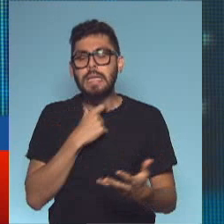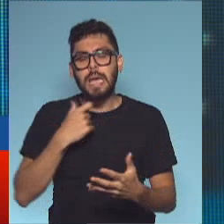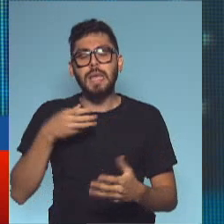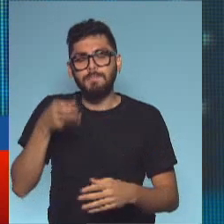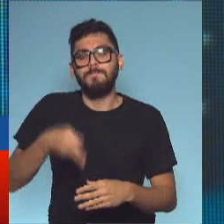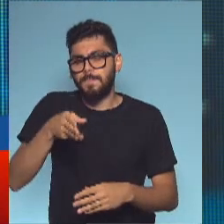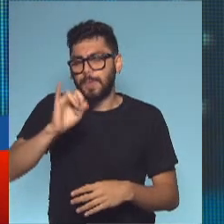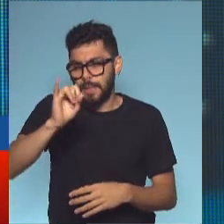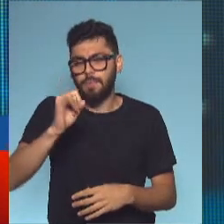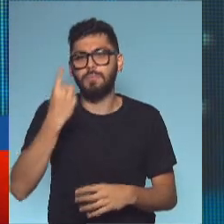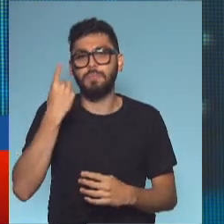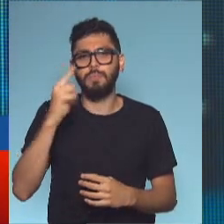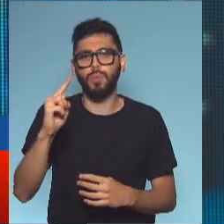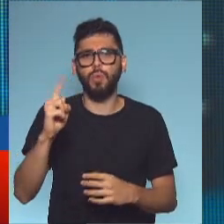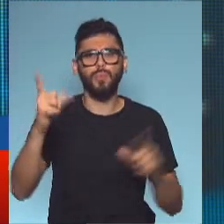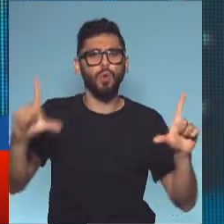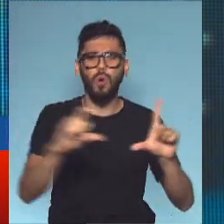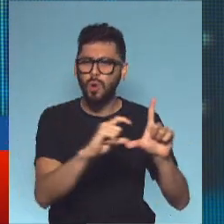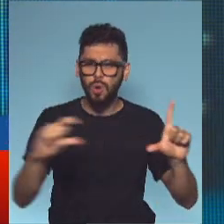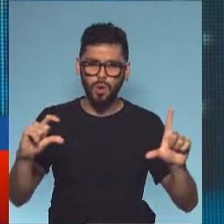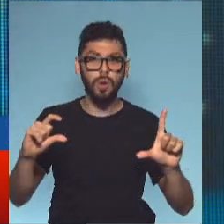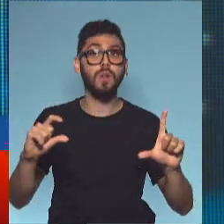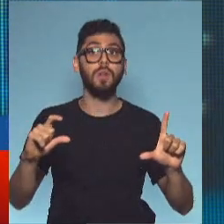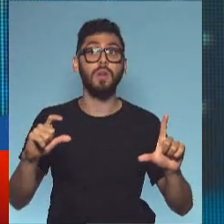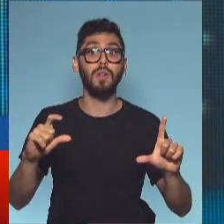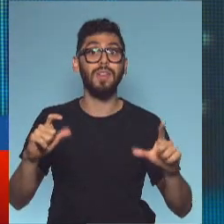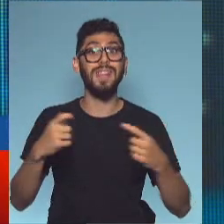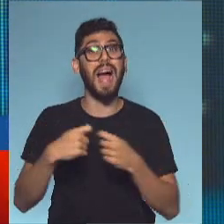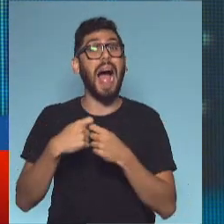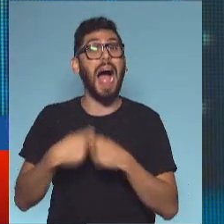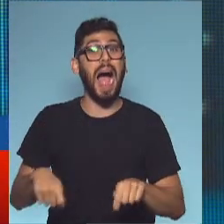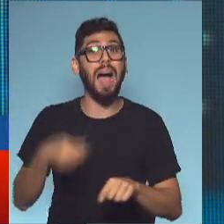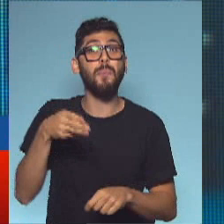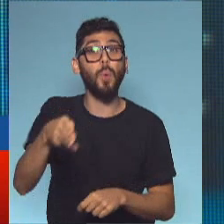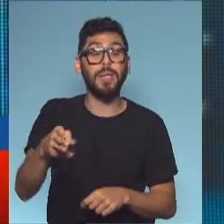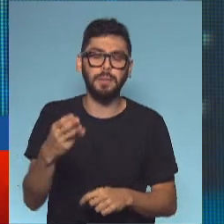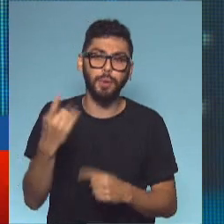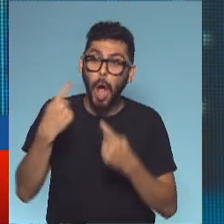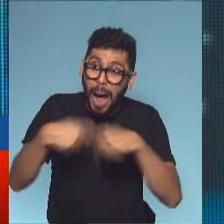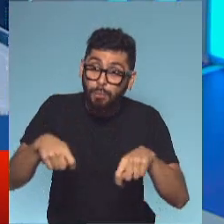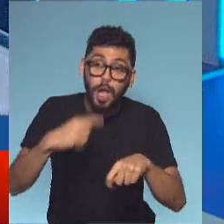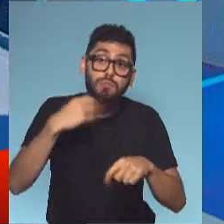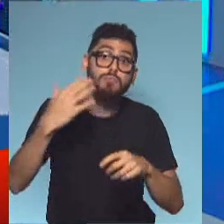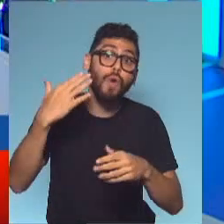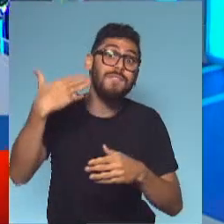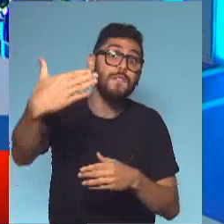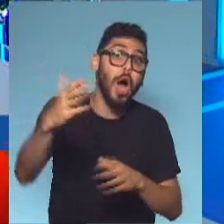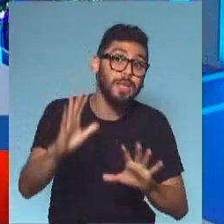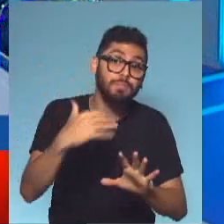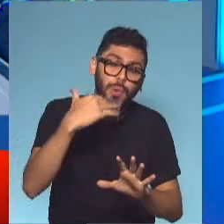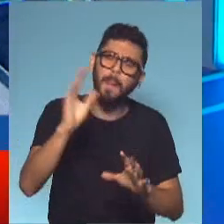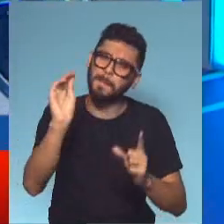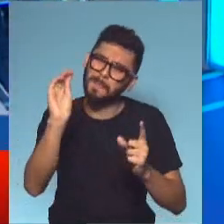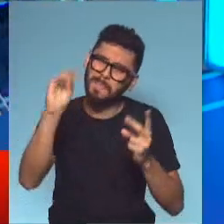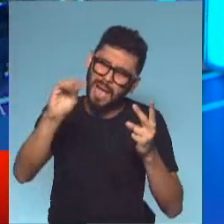me quedo con lo que teníamos de Zócalo, apuesta a la presencialidad, eso no quiere decir que lo pueda extender en el tiempo, ojalá. Asterisco también,